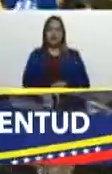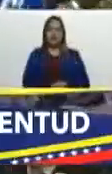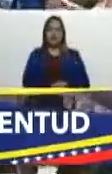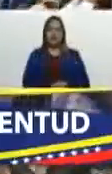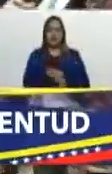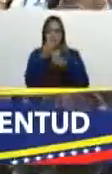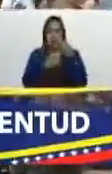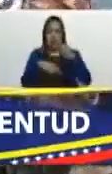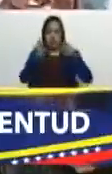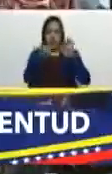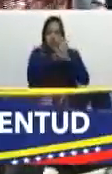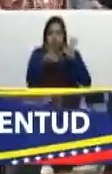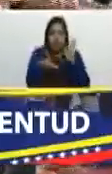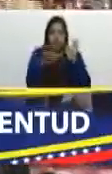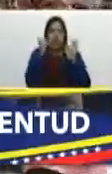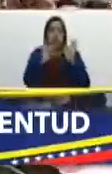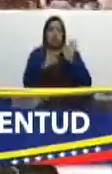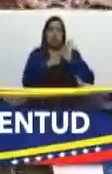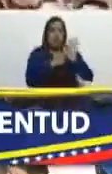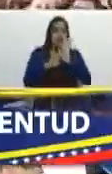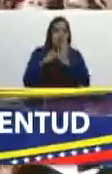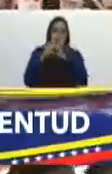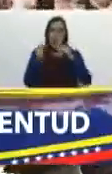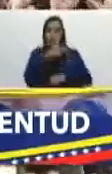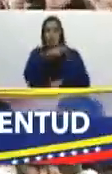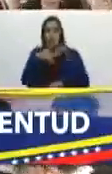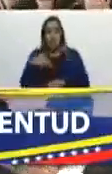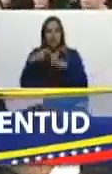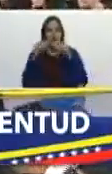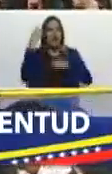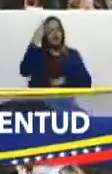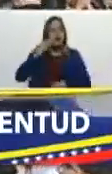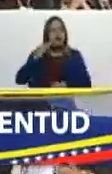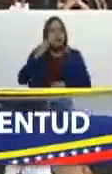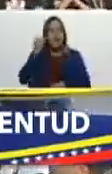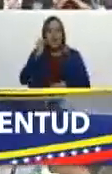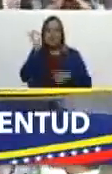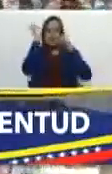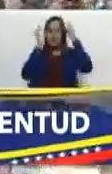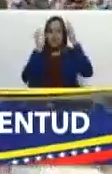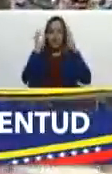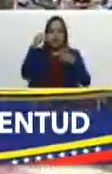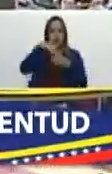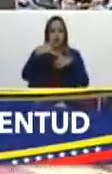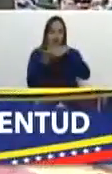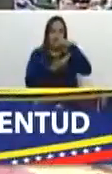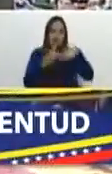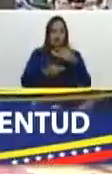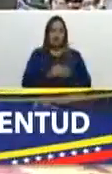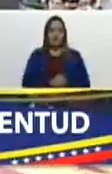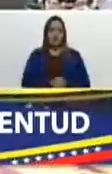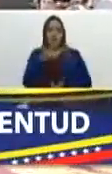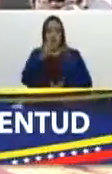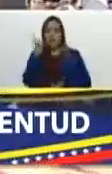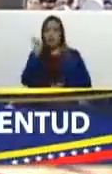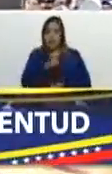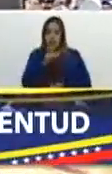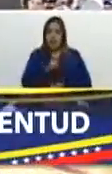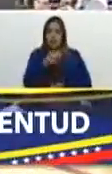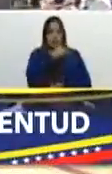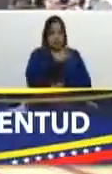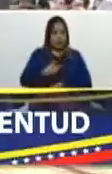construir una nueva donde estemos representados todos nosotros, todas las universidades que fueron creadas en revolución. Y es necesario,